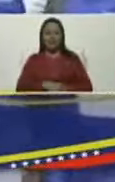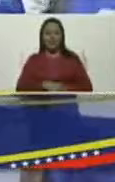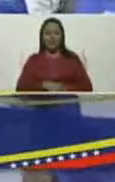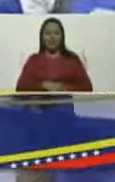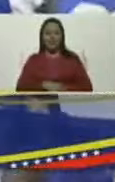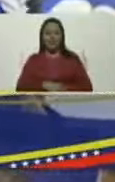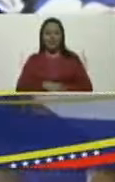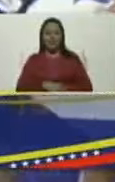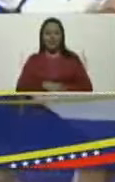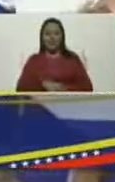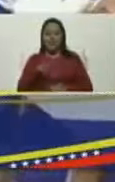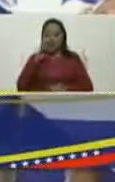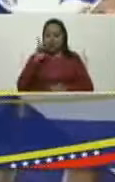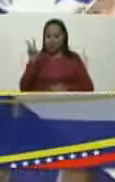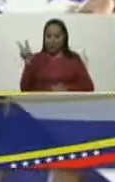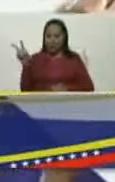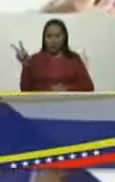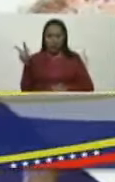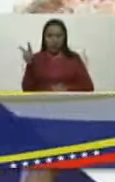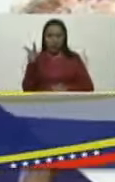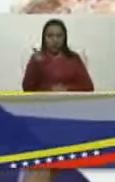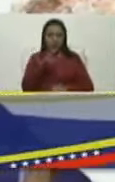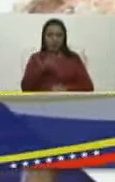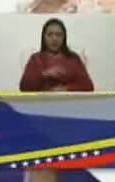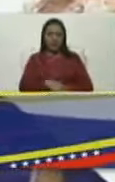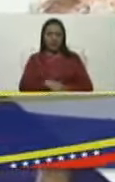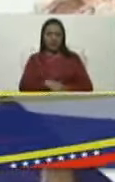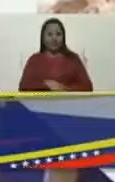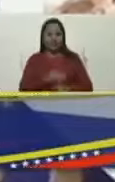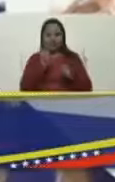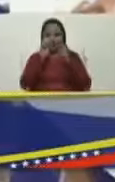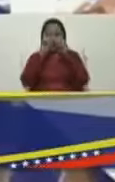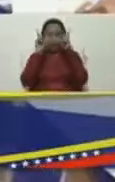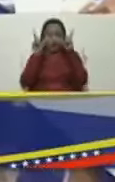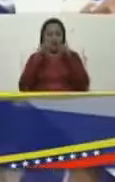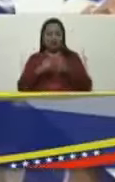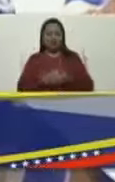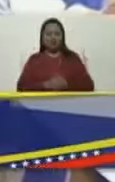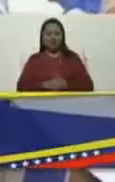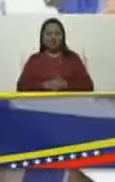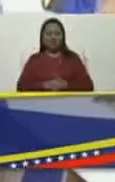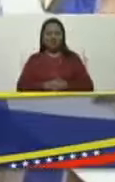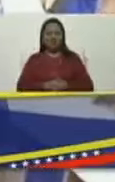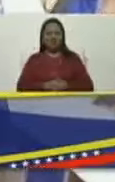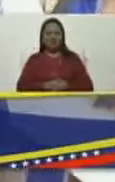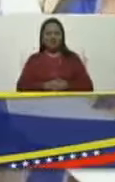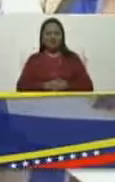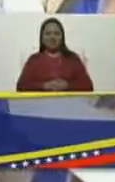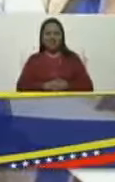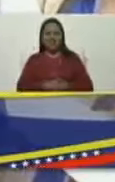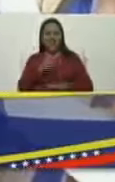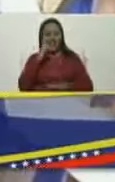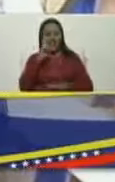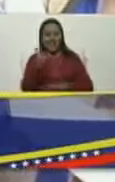Esto se ve, Gracie, fuera de serie. Se ve una